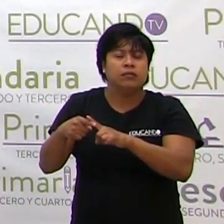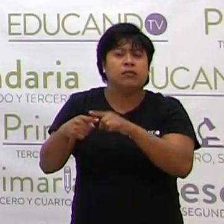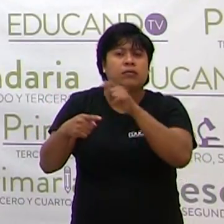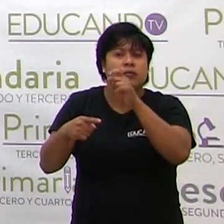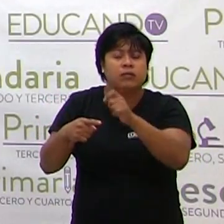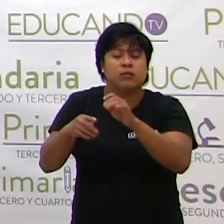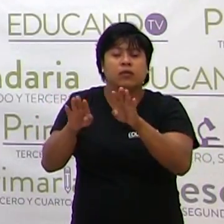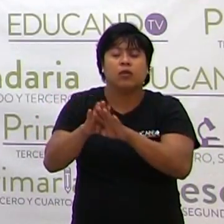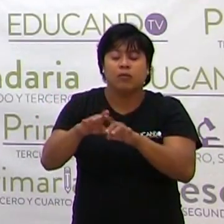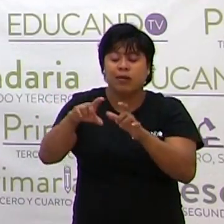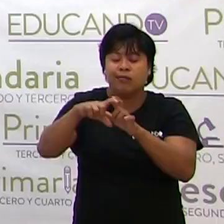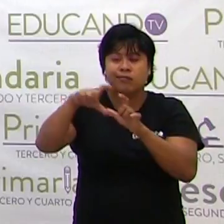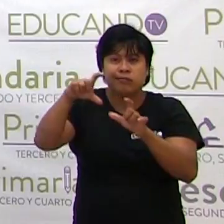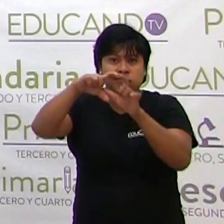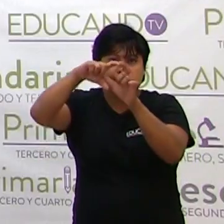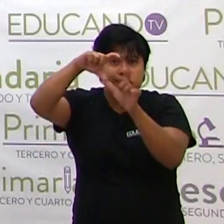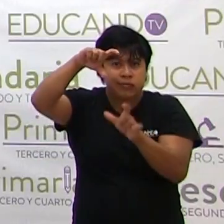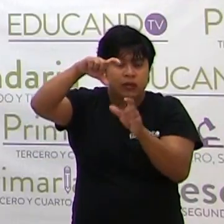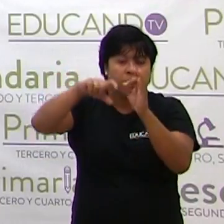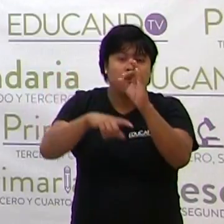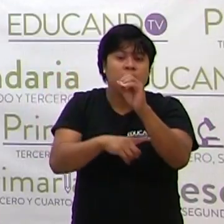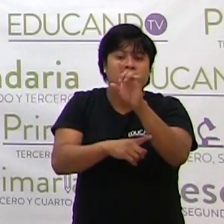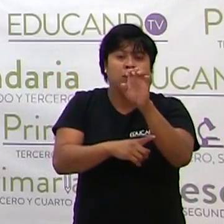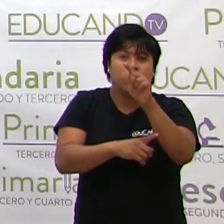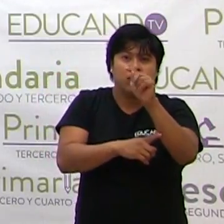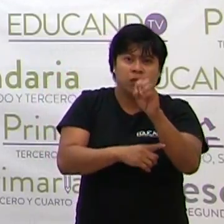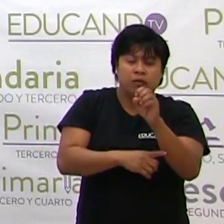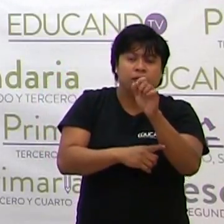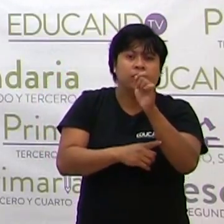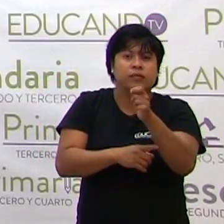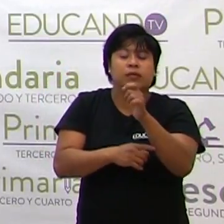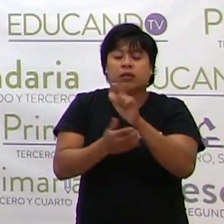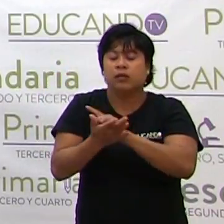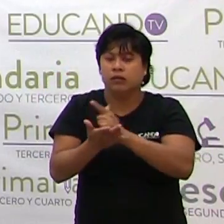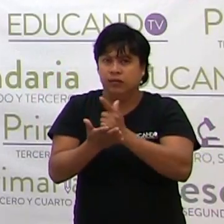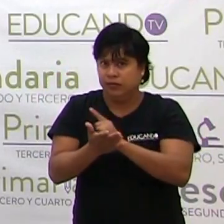el folleto y de lo que es el libro.